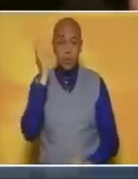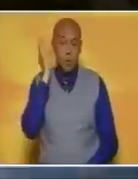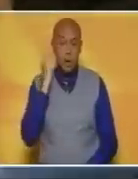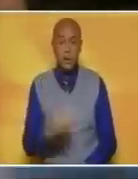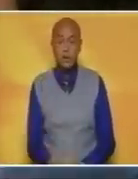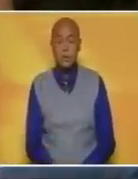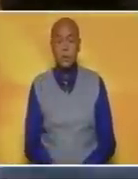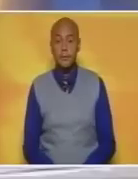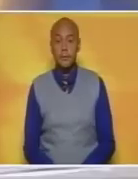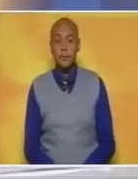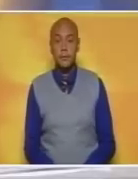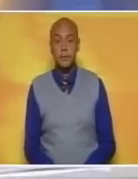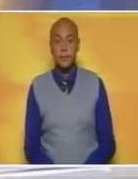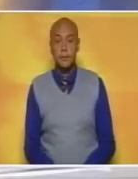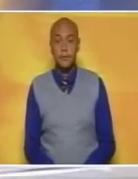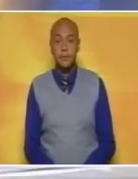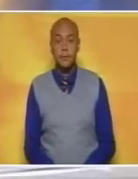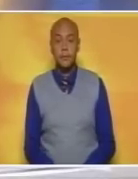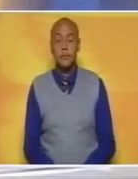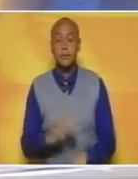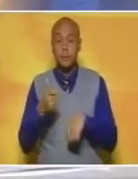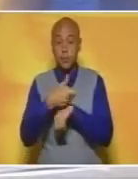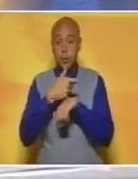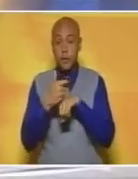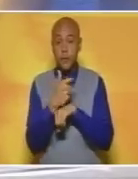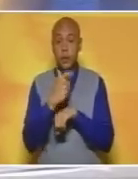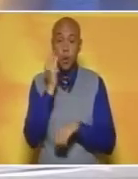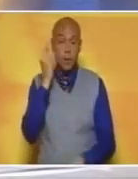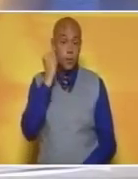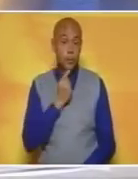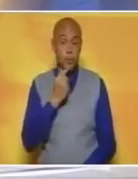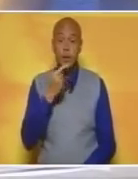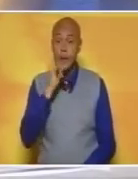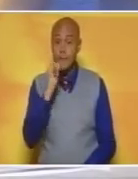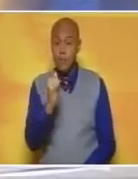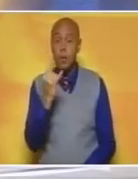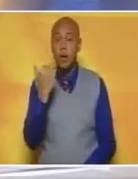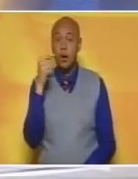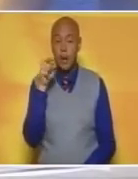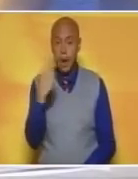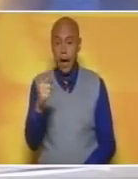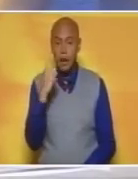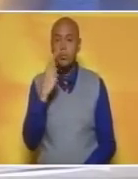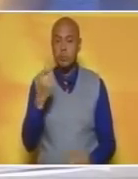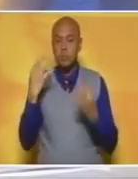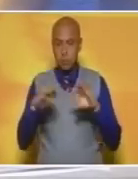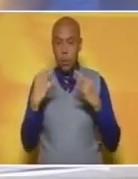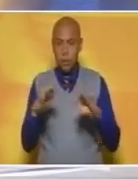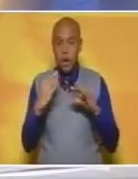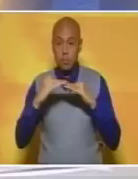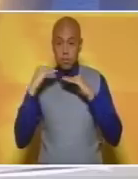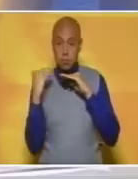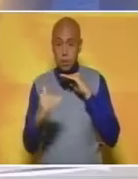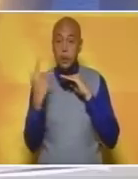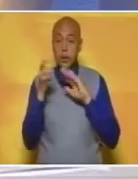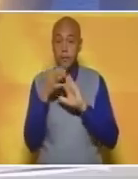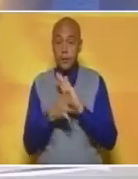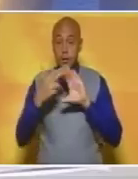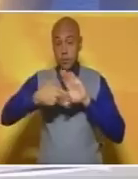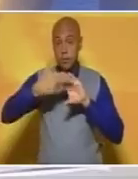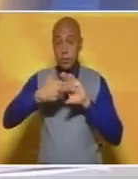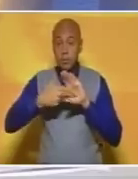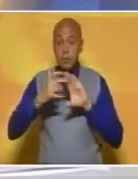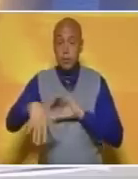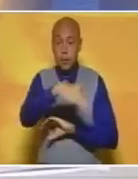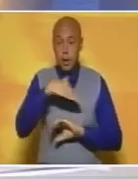género. El gobernador del estado Sucre, Edwin Rojas, aseguró que se normalizará paulatinamente la distribución del